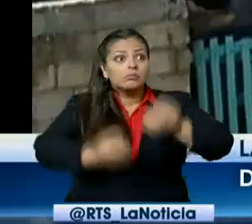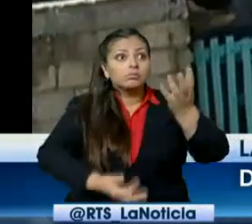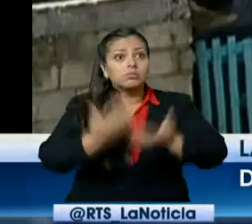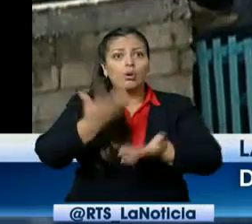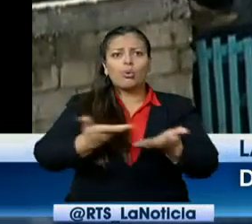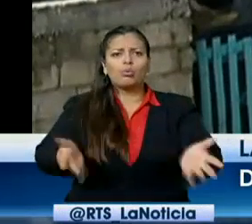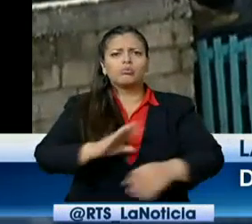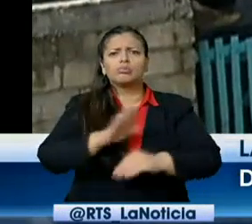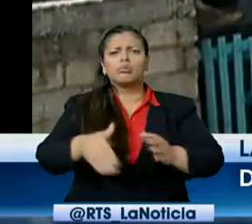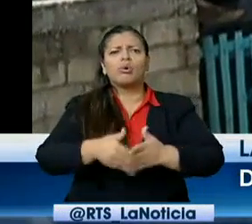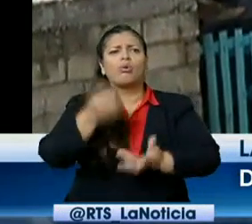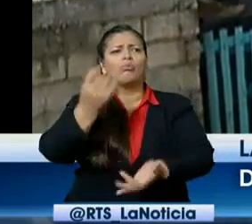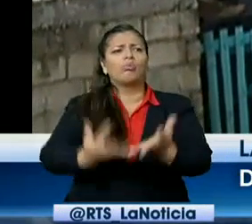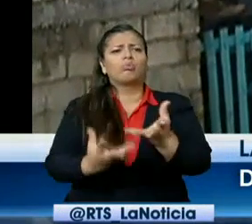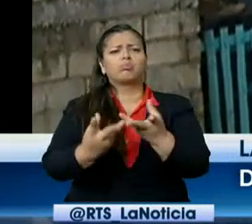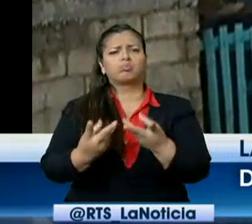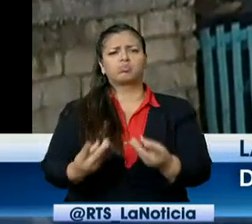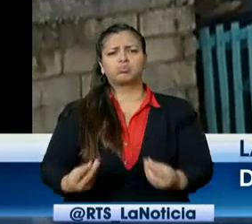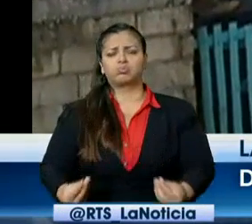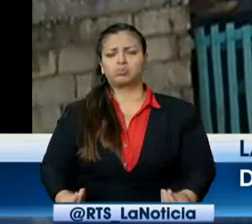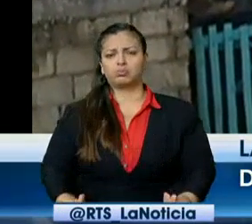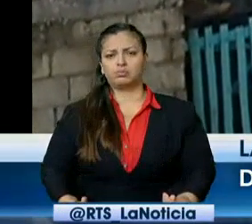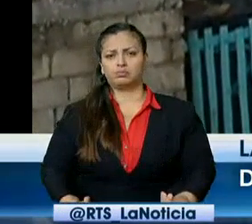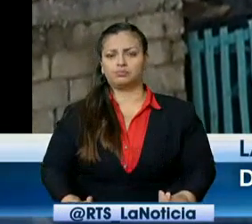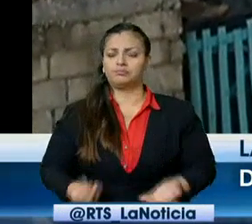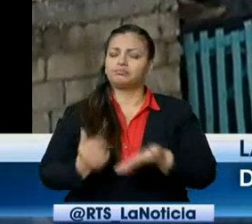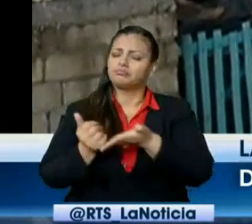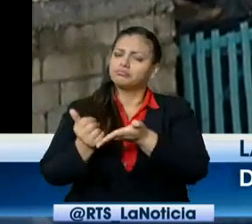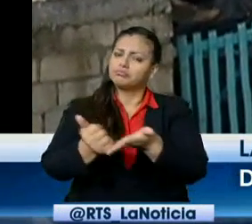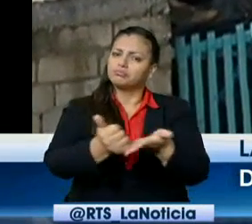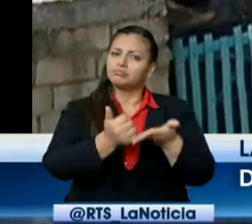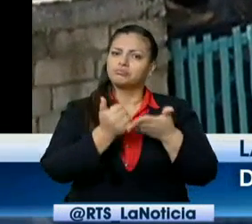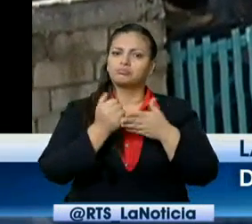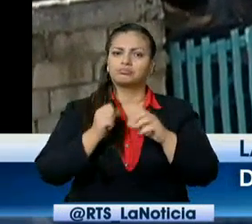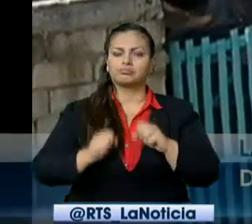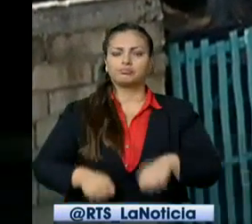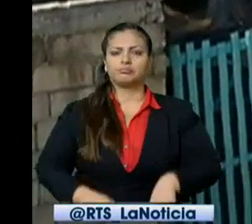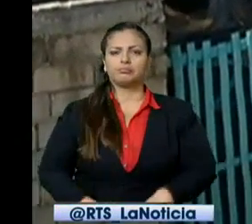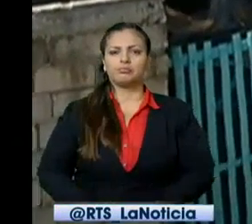y anhelan empezar de nuevo. Informó Enrique Muñoz.